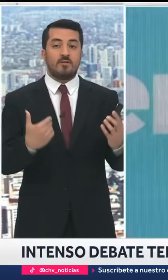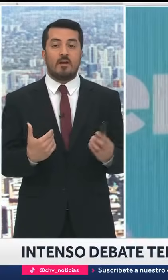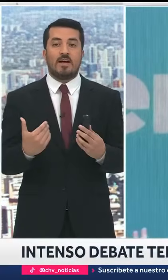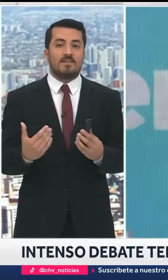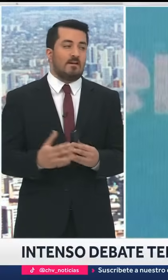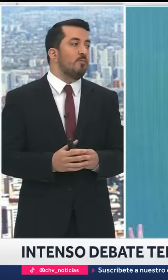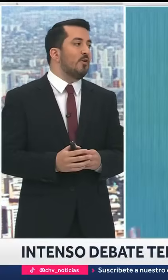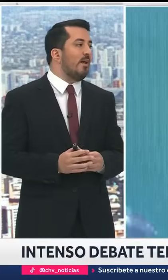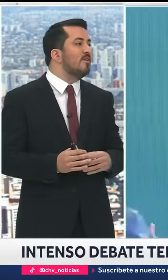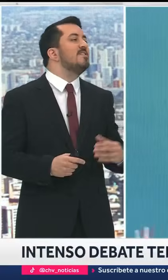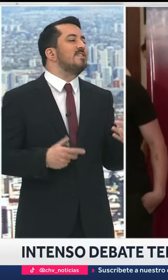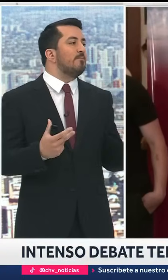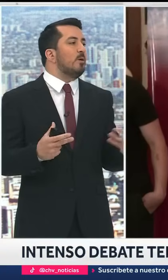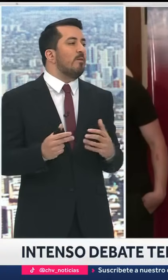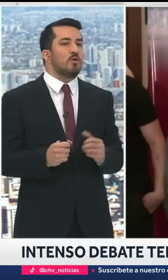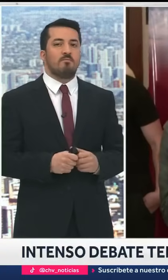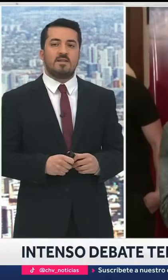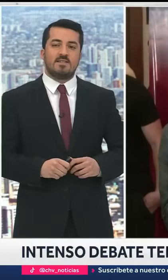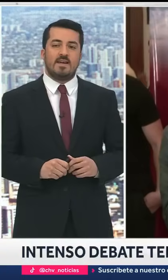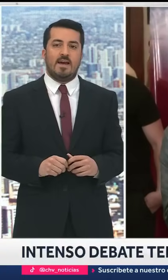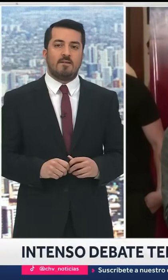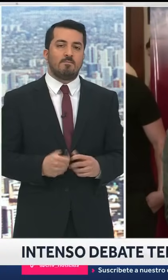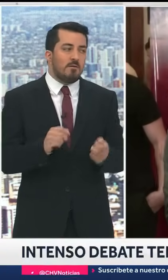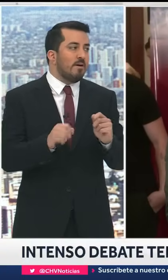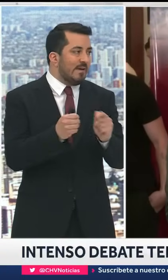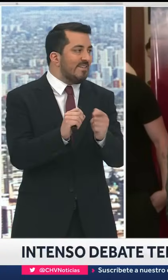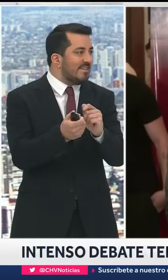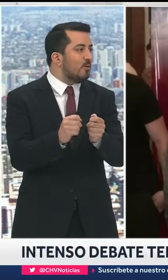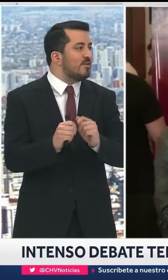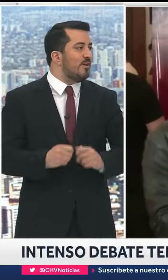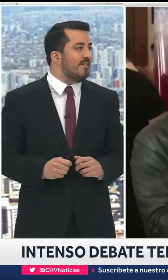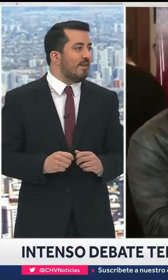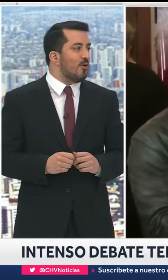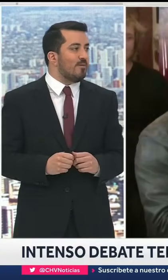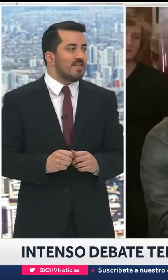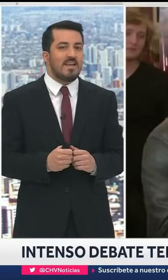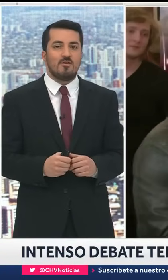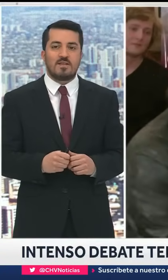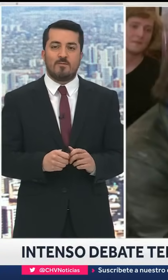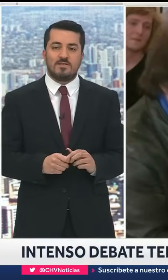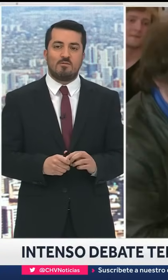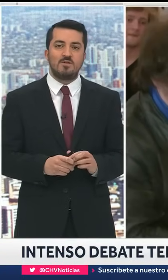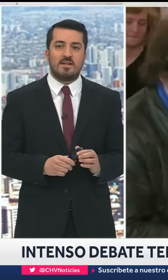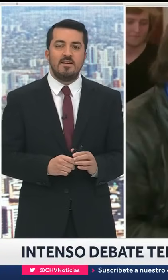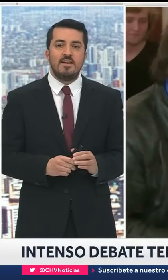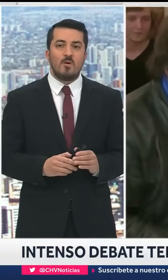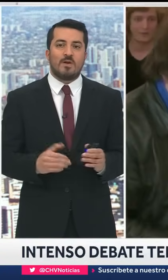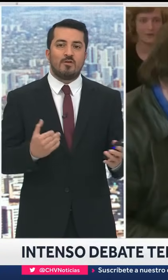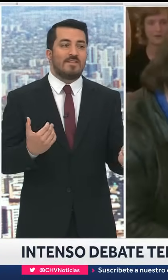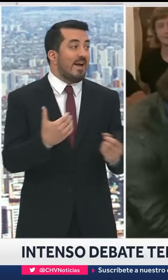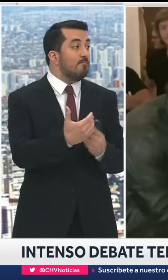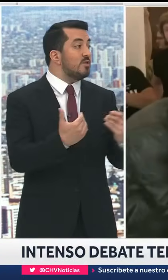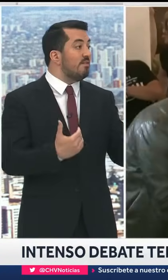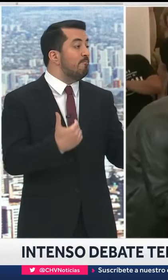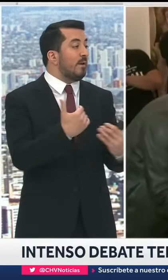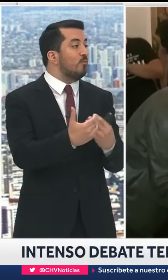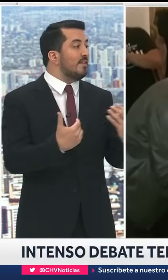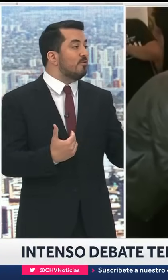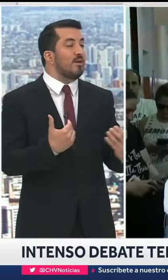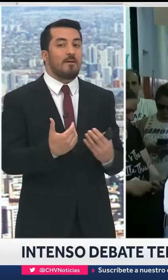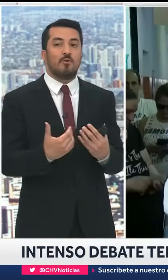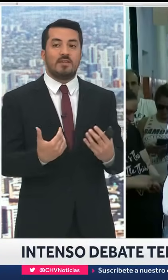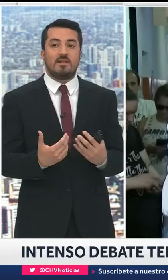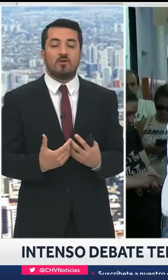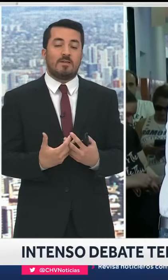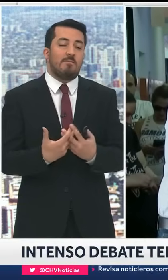propuestas, respondían los candidatos, pero claro, siempre los momentos más, más picantes, como dicen los argentinos, ¿no?, más álgidos, se producen cuando entre ambos se van